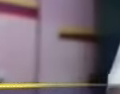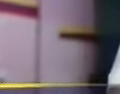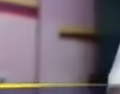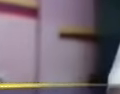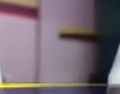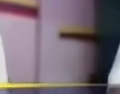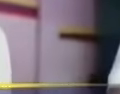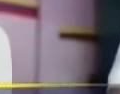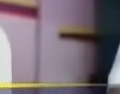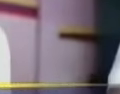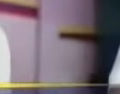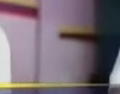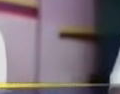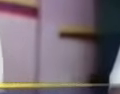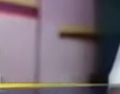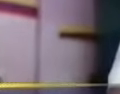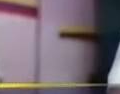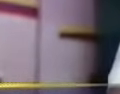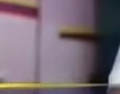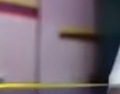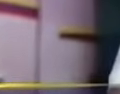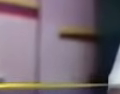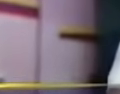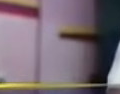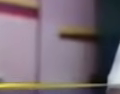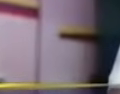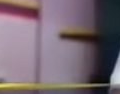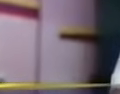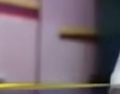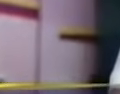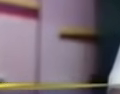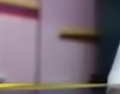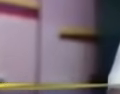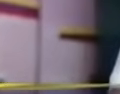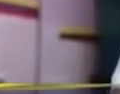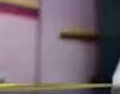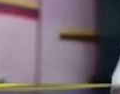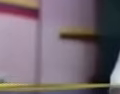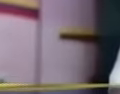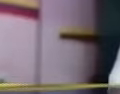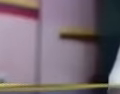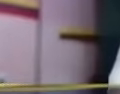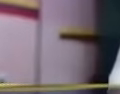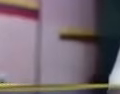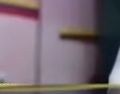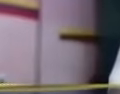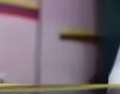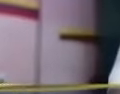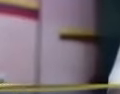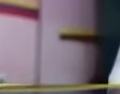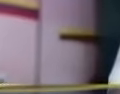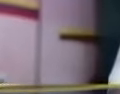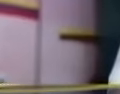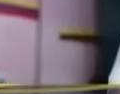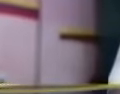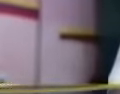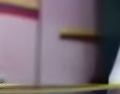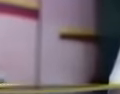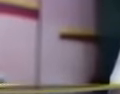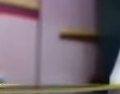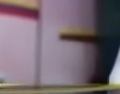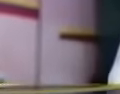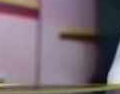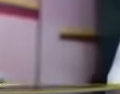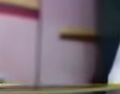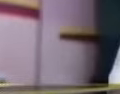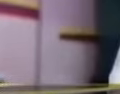La nueva escuela porque también hay la vieja escuela, ¿no? Y aquí, bueno, habrán varios compañeros que saben de eso. Y aquí nosotros